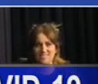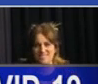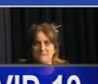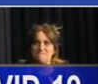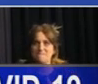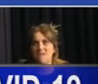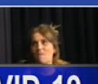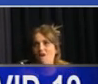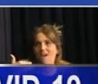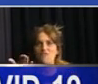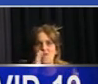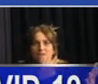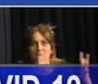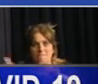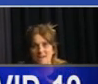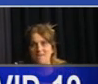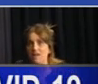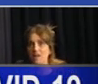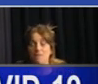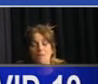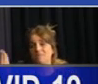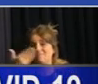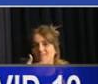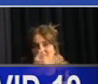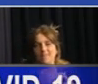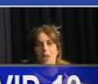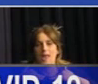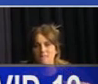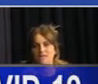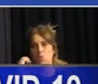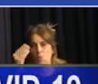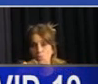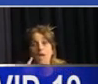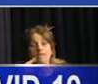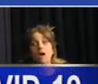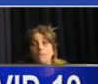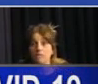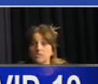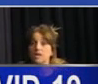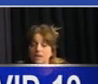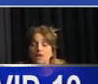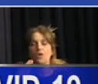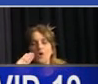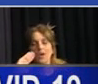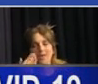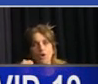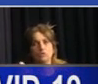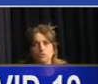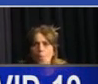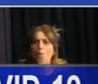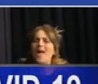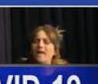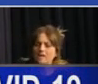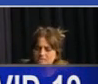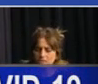a raíz del cierre de los gimnasios a los cuales aprovechó para reconocer el esfuerzo que